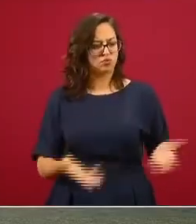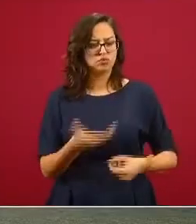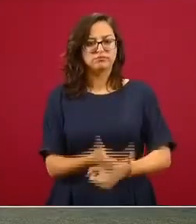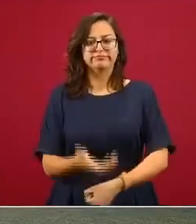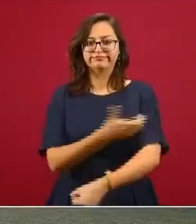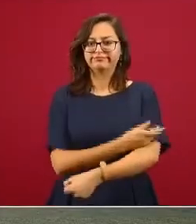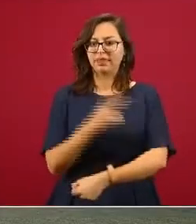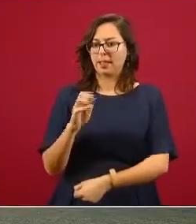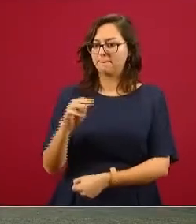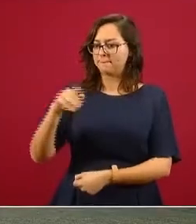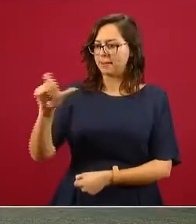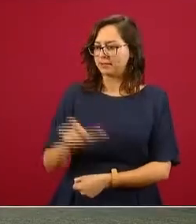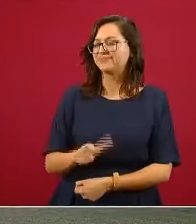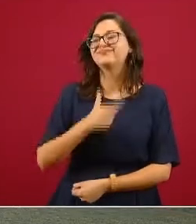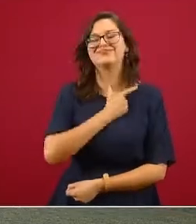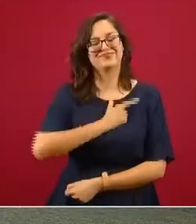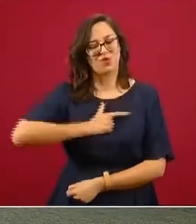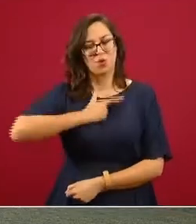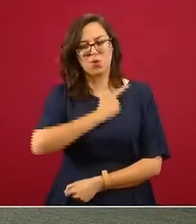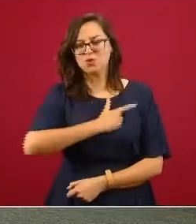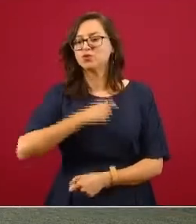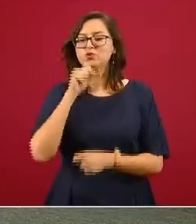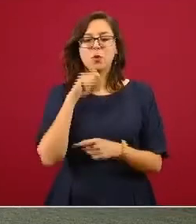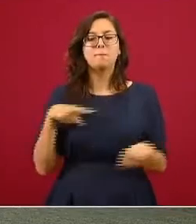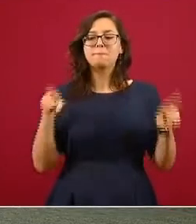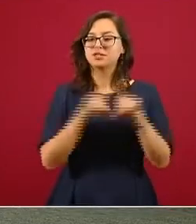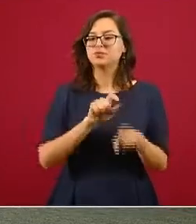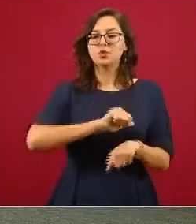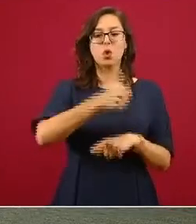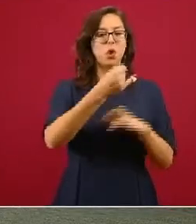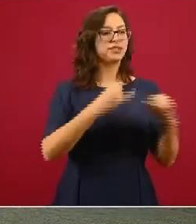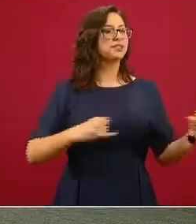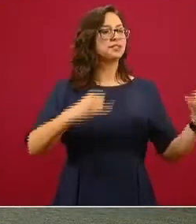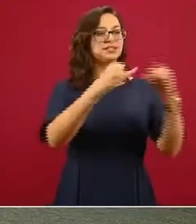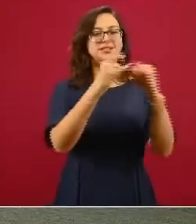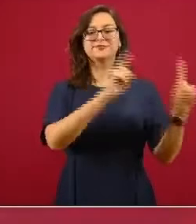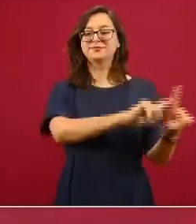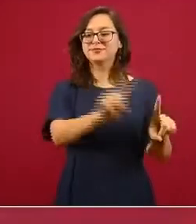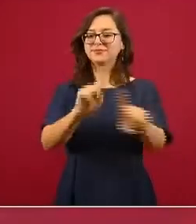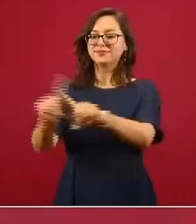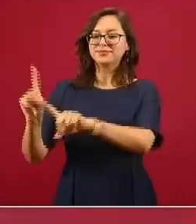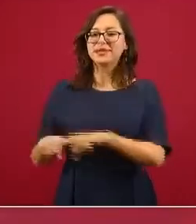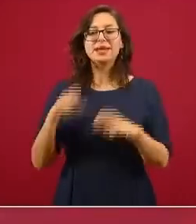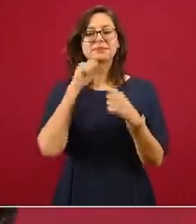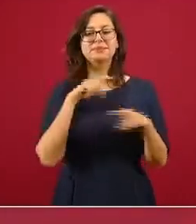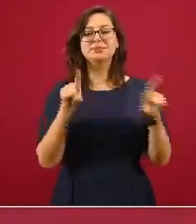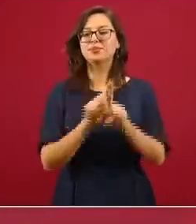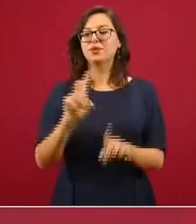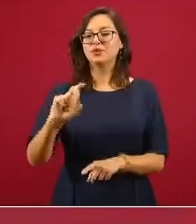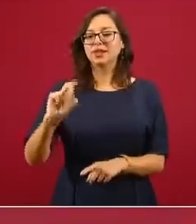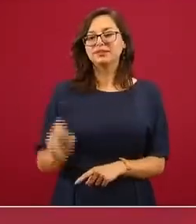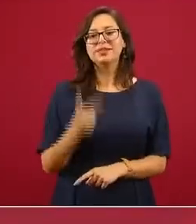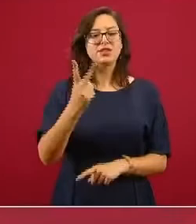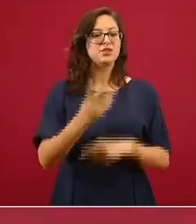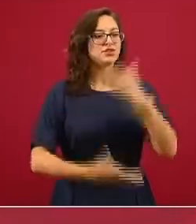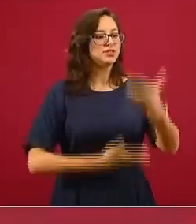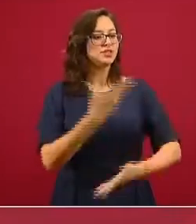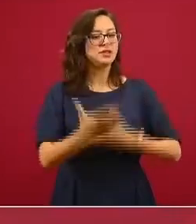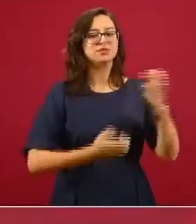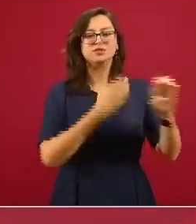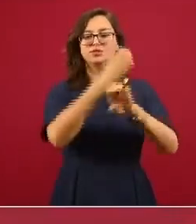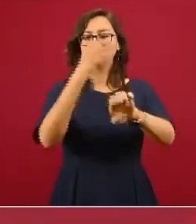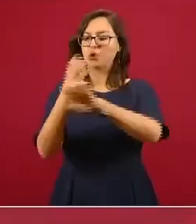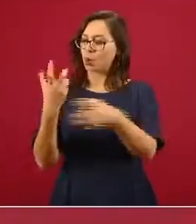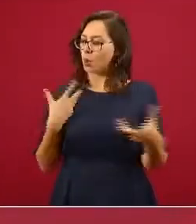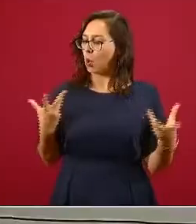para nosotros es un gusto, ya que igual que con las demás instituciones nacionales y con los 32 servicios estatales de salud, trabajamos de manera